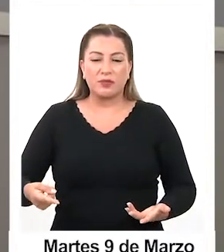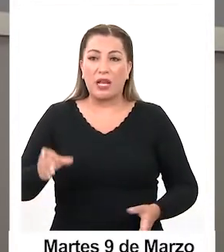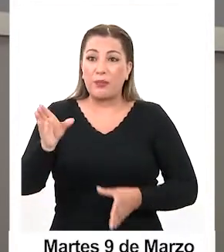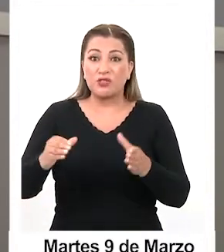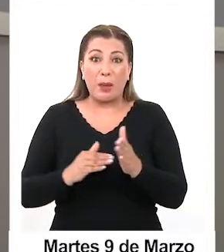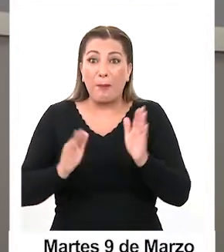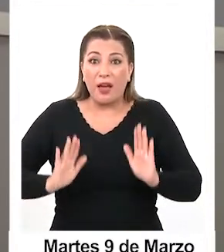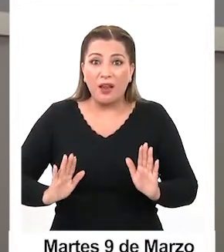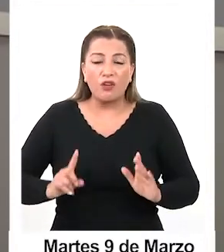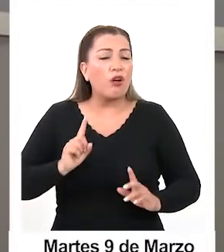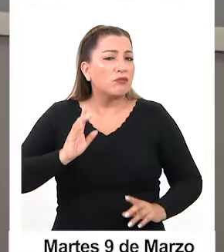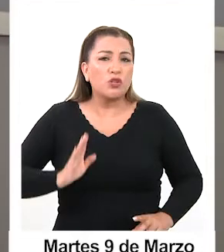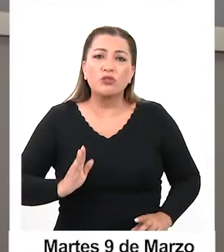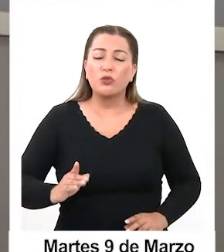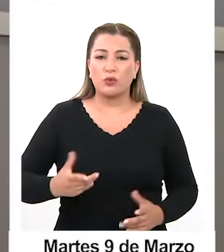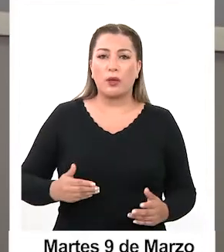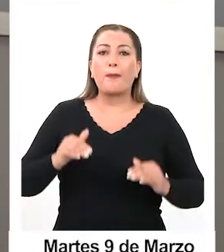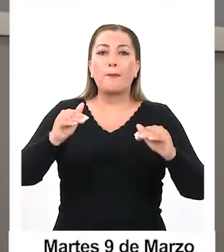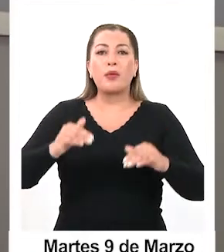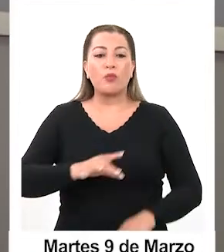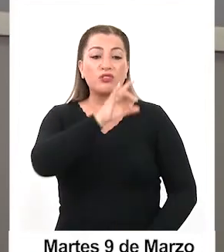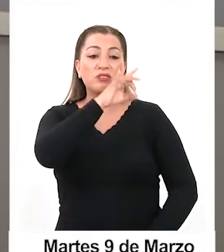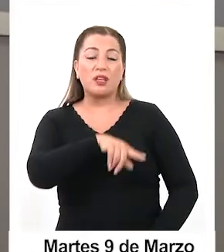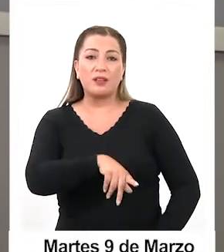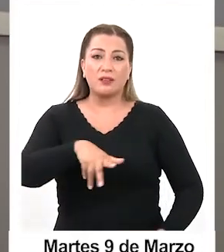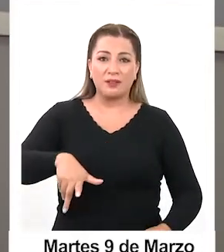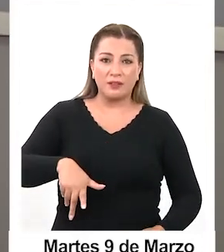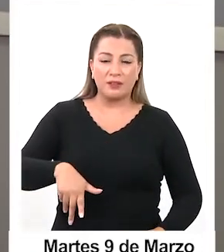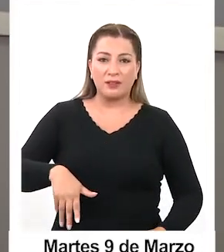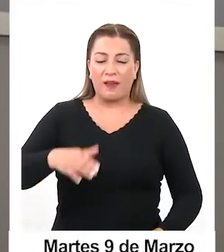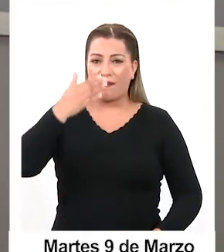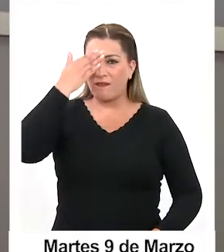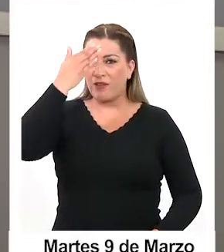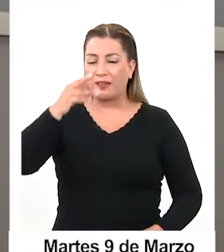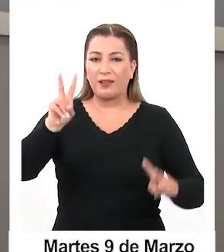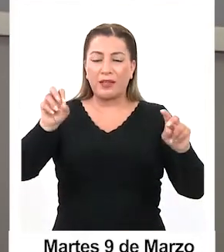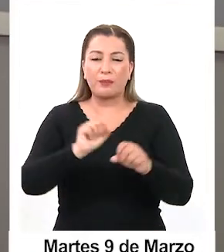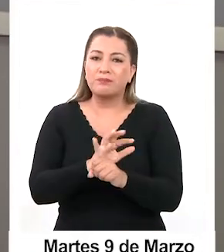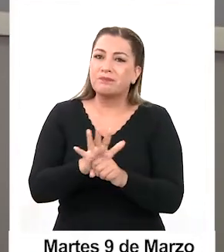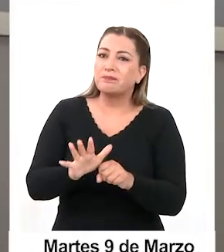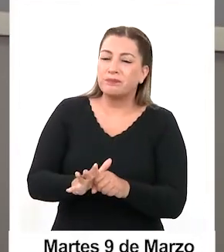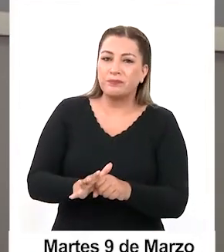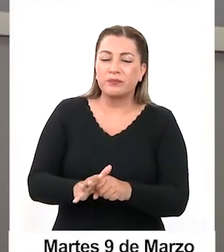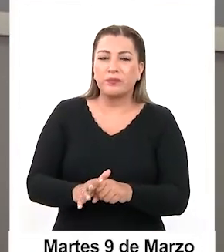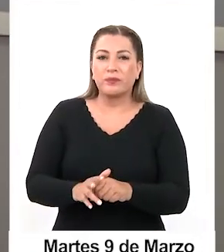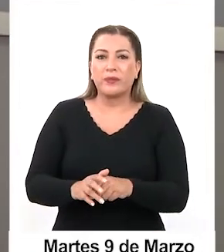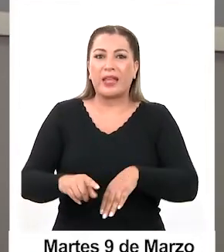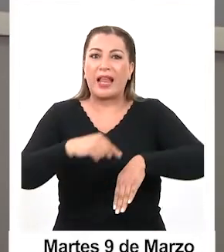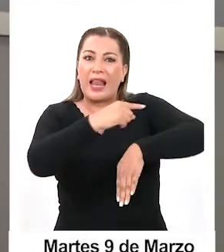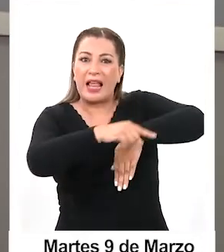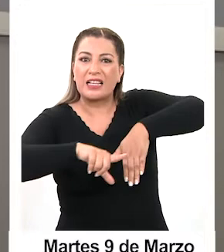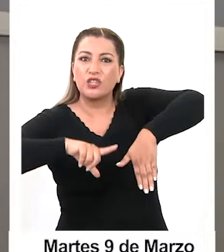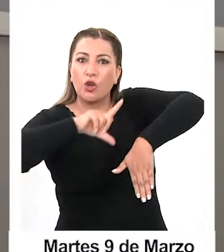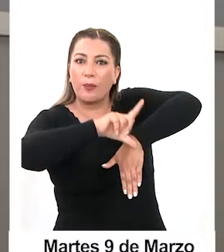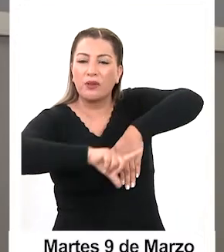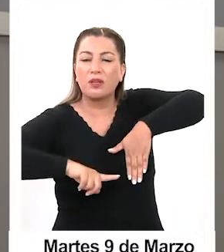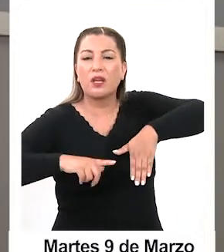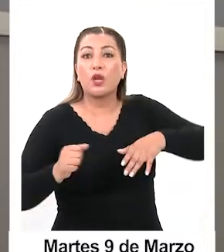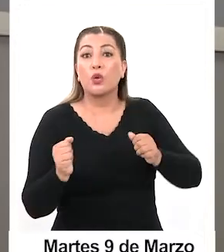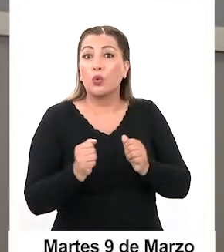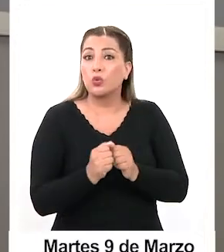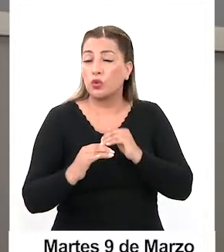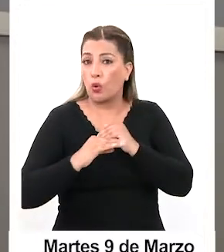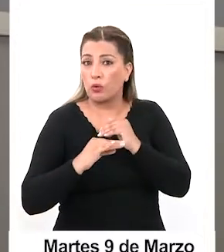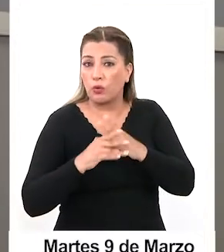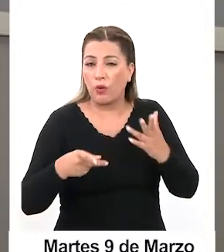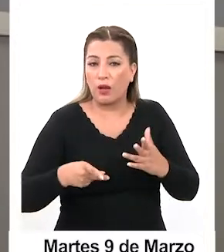No, seguiría. En el caso de Chile, que enfrentábamos una pandemia y que todo el cono latinoamericano lo estaba enfrentando junto con nosotros,